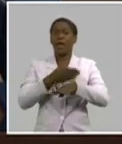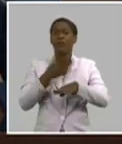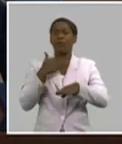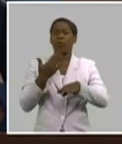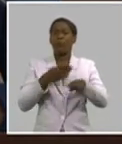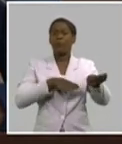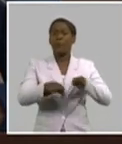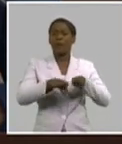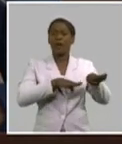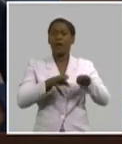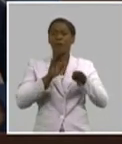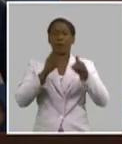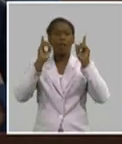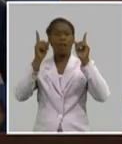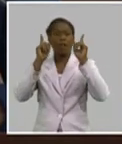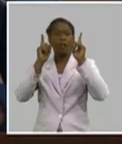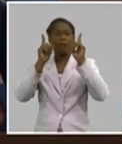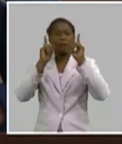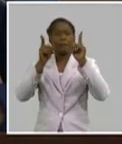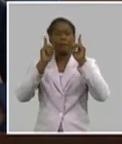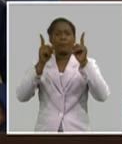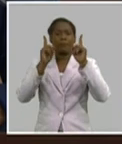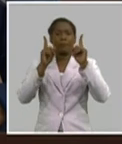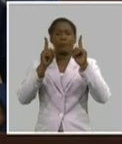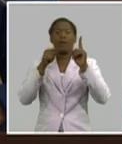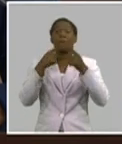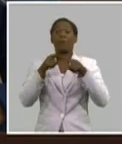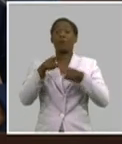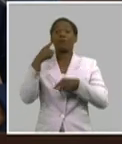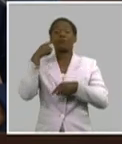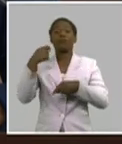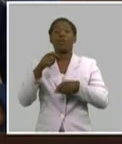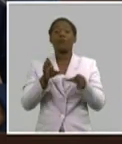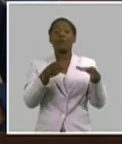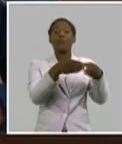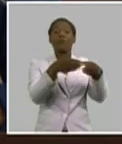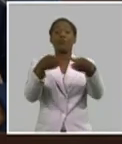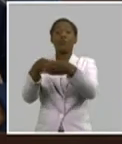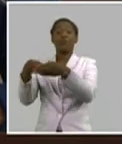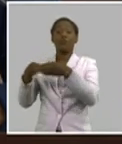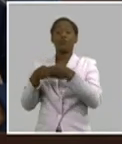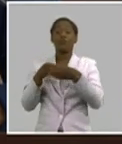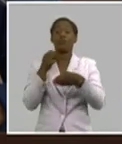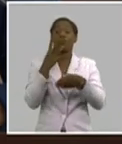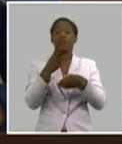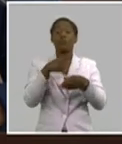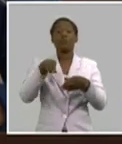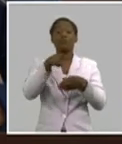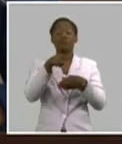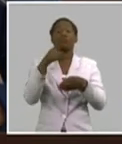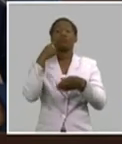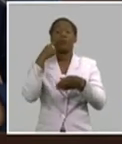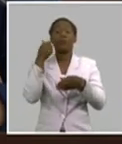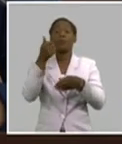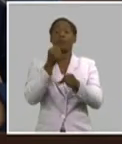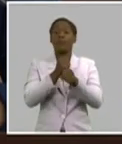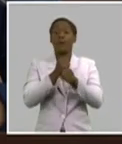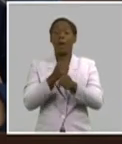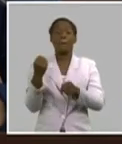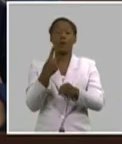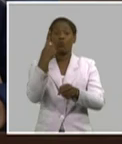este debate, y yo creo que también sería justo reconocer a la comisión que trabajó el documento que sirvió de